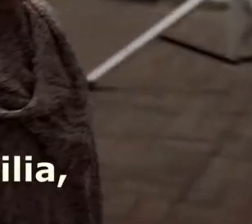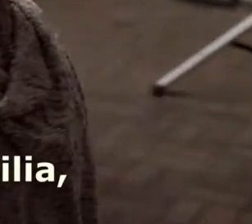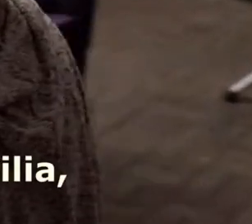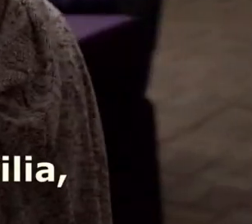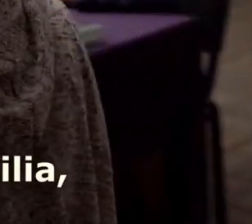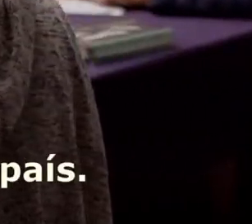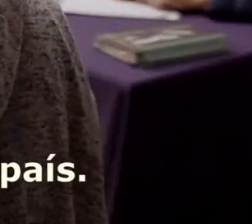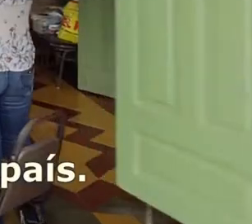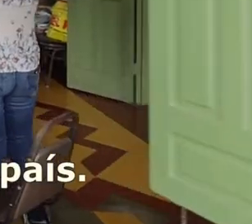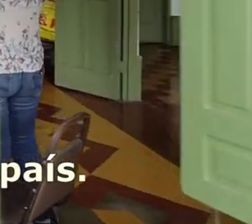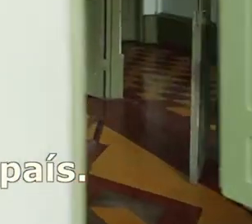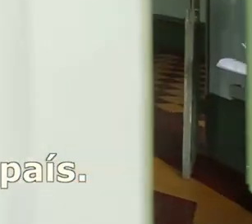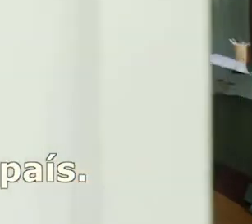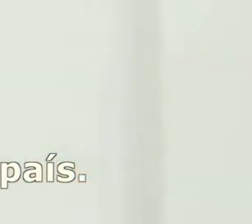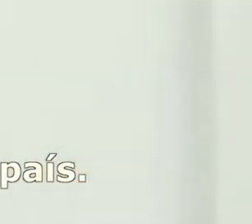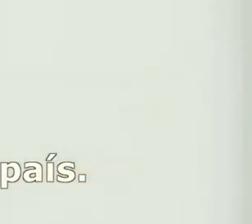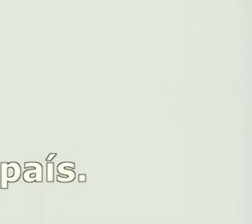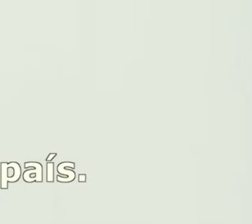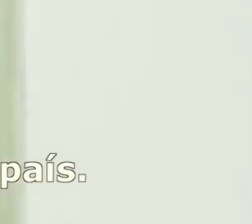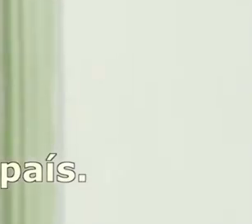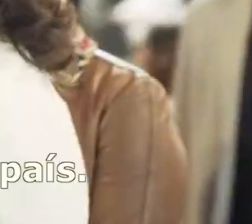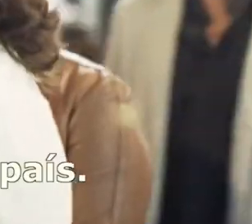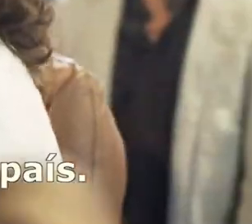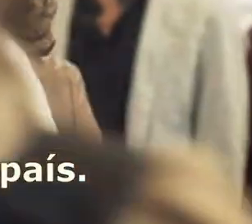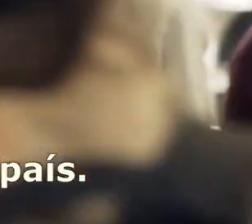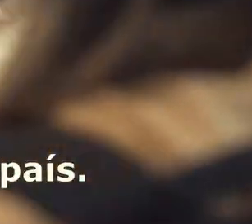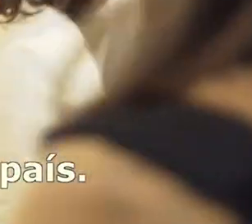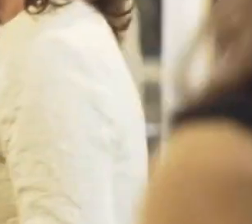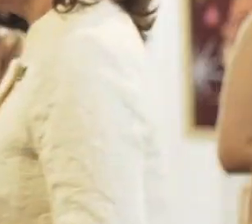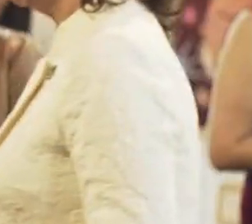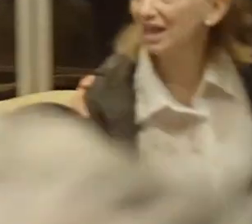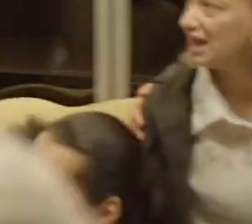comunidades. Cambiar la historia de nuestro país.